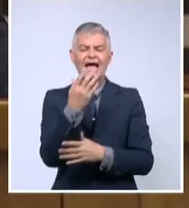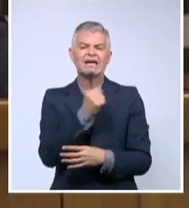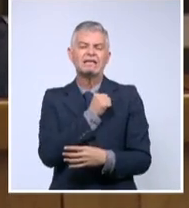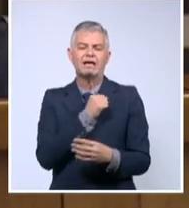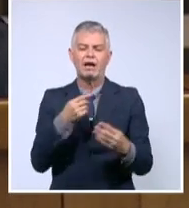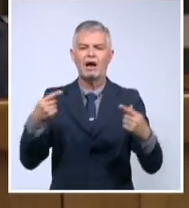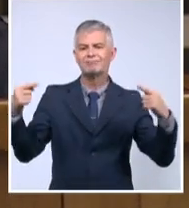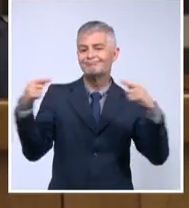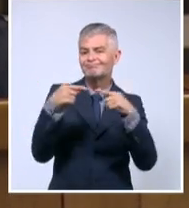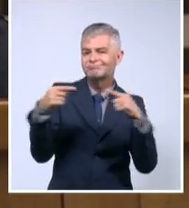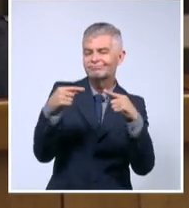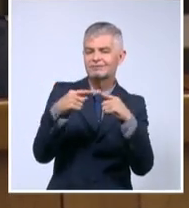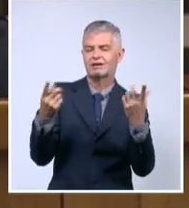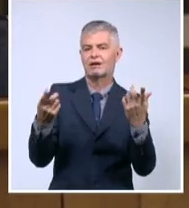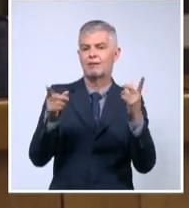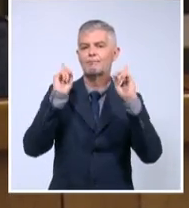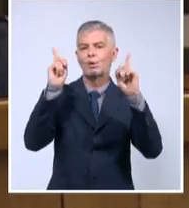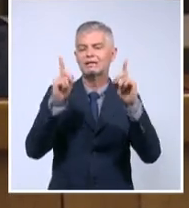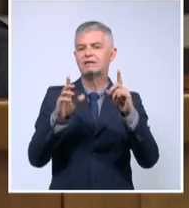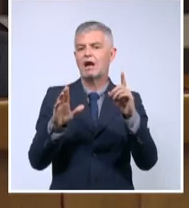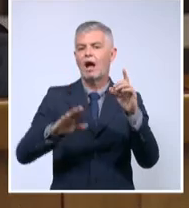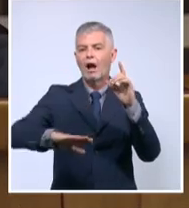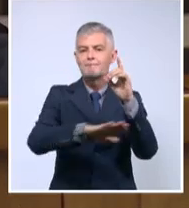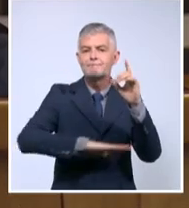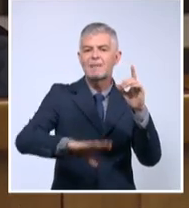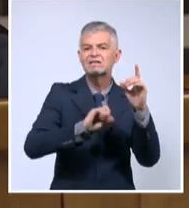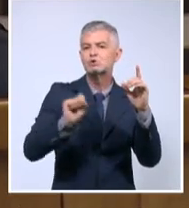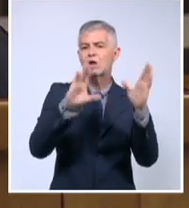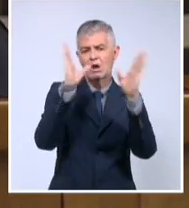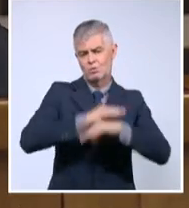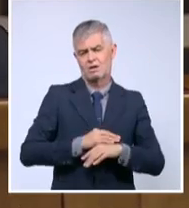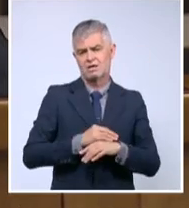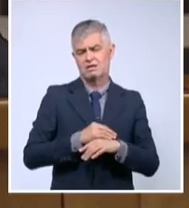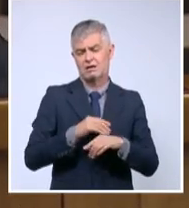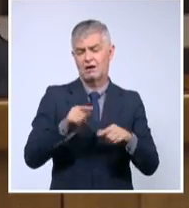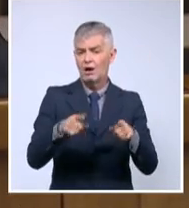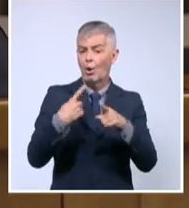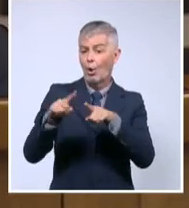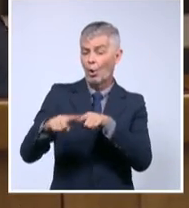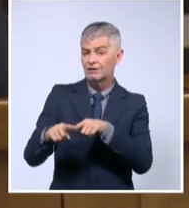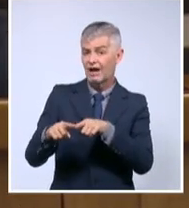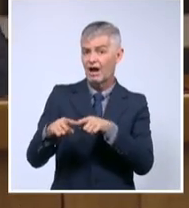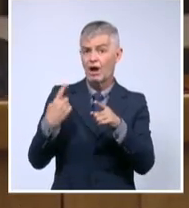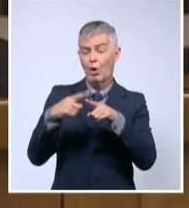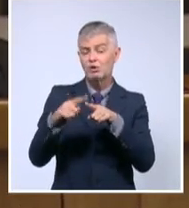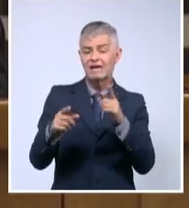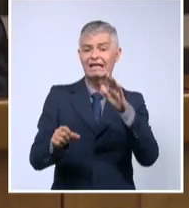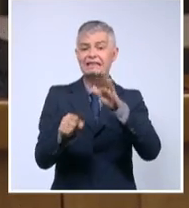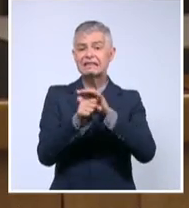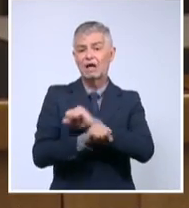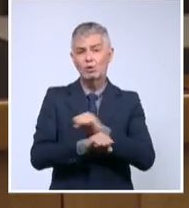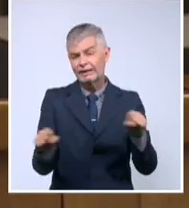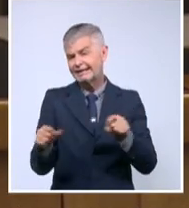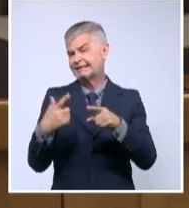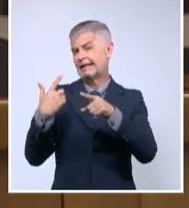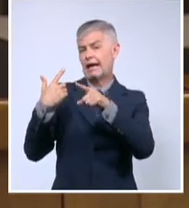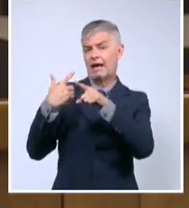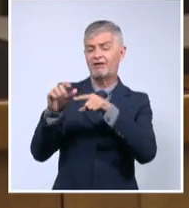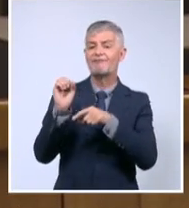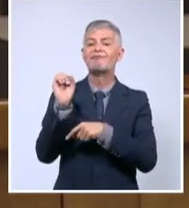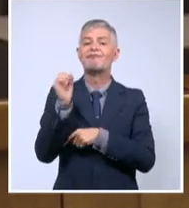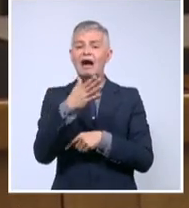sin base social. Y como telón de fondo, acciones terroristas, falsas noticias y amenazas violentas por las